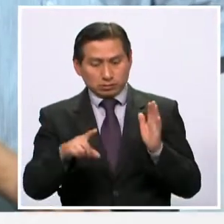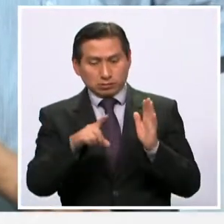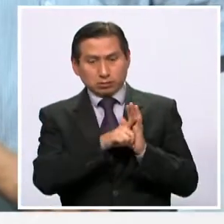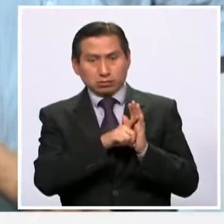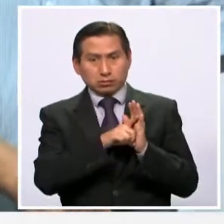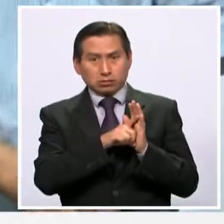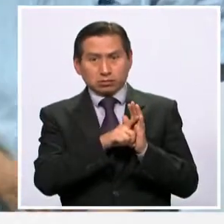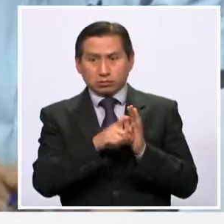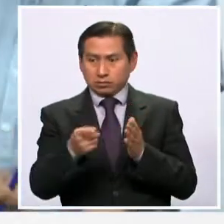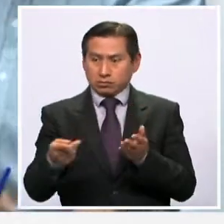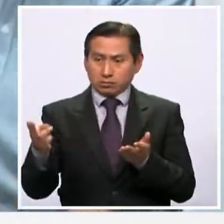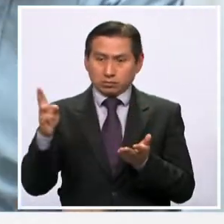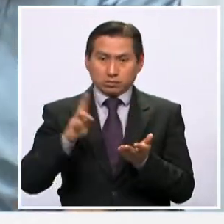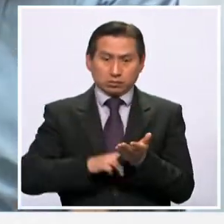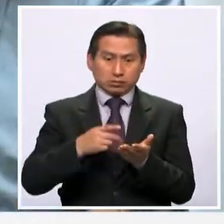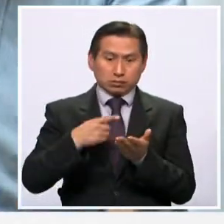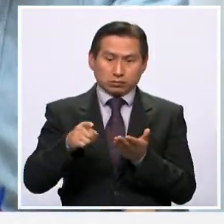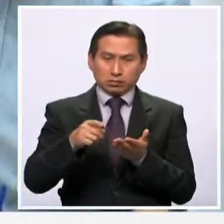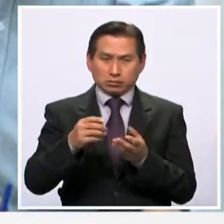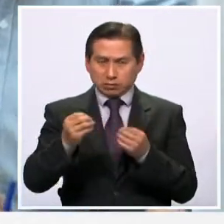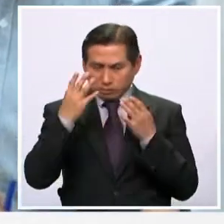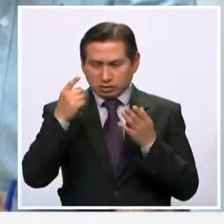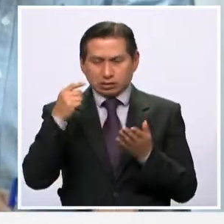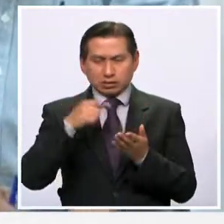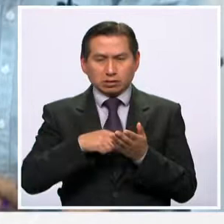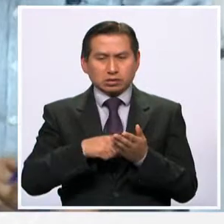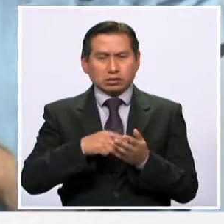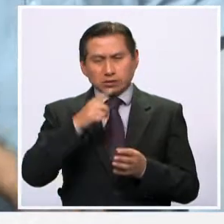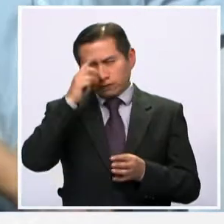sea promulgada, se cumpla al pie de la letra.